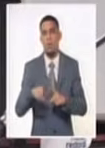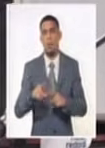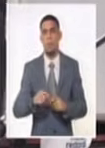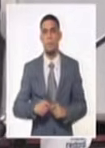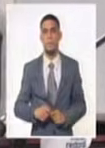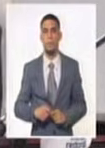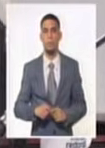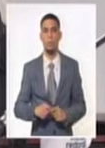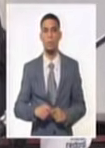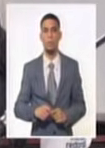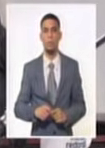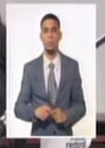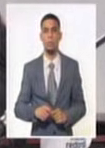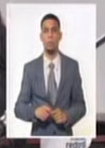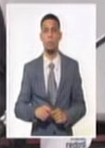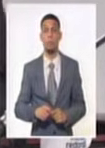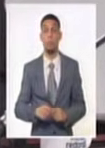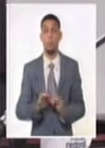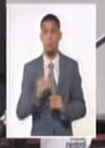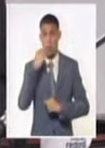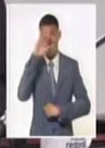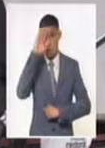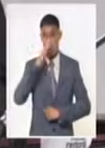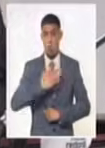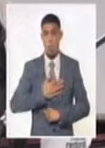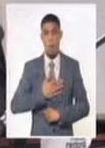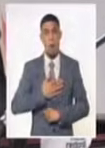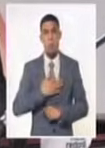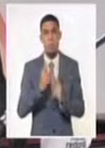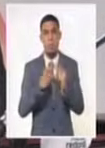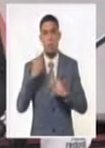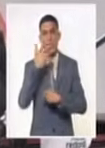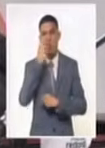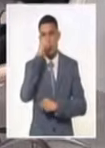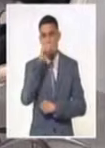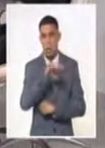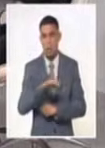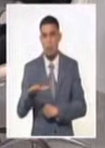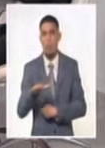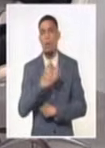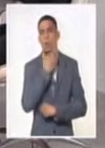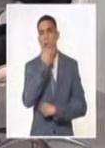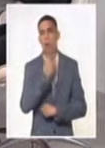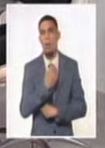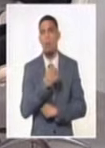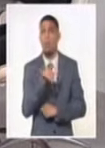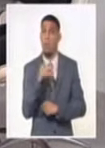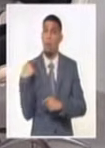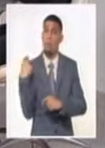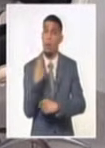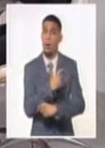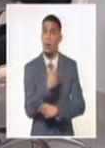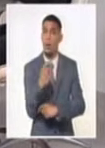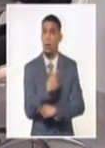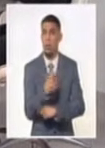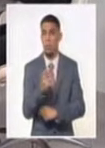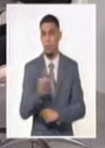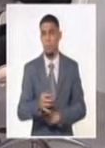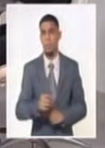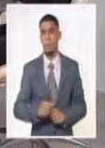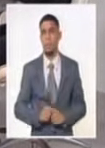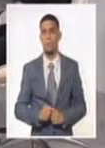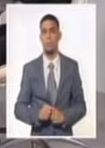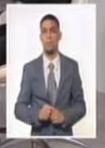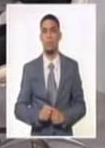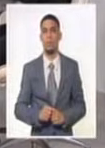mejor reflejo que tiene un país son sus niños, sus jóvenes, y son sus maestros, que son los formadores de esos valores y son los